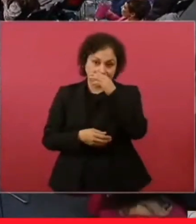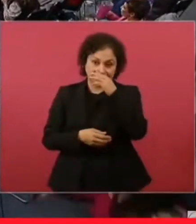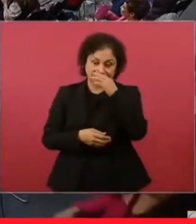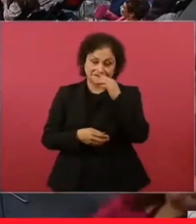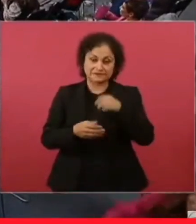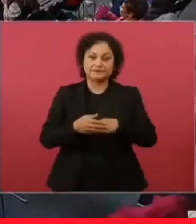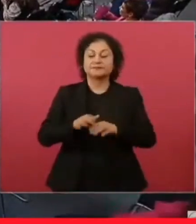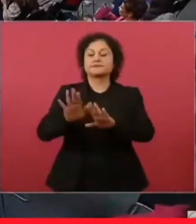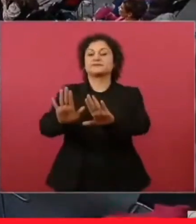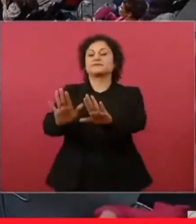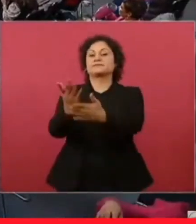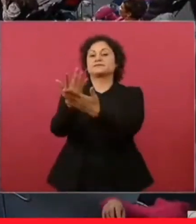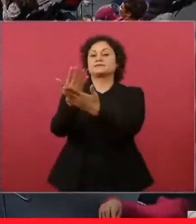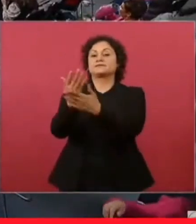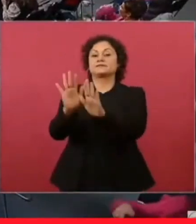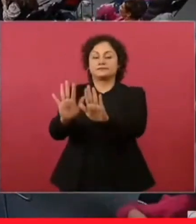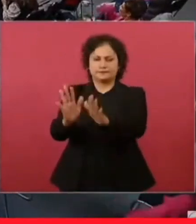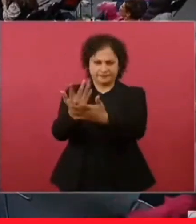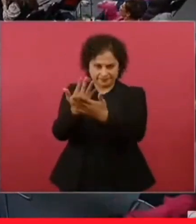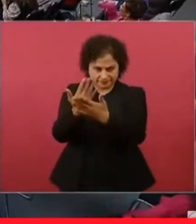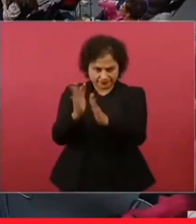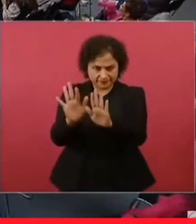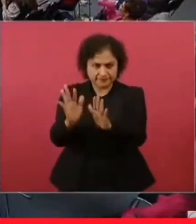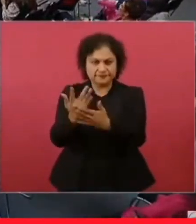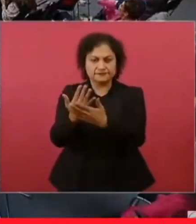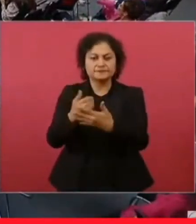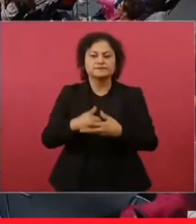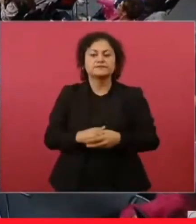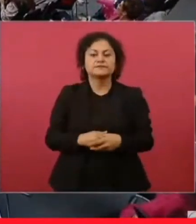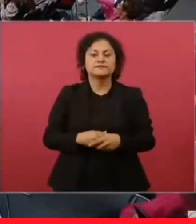Bueno. A ver, antes, espera. Ok.